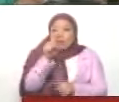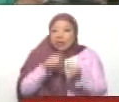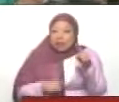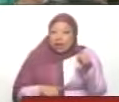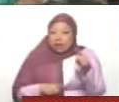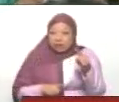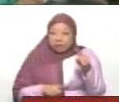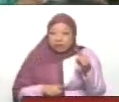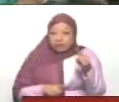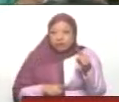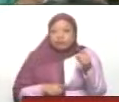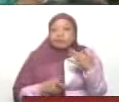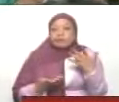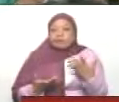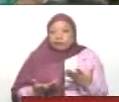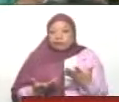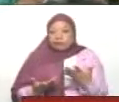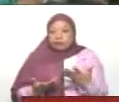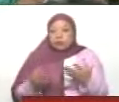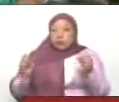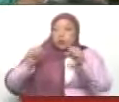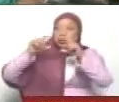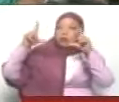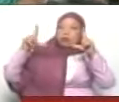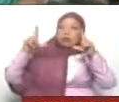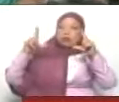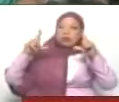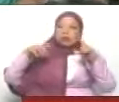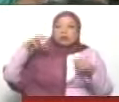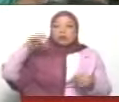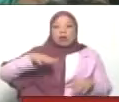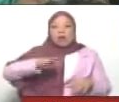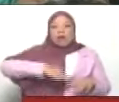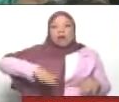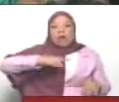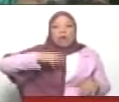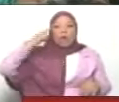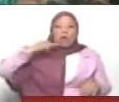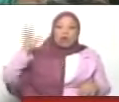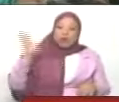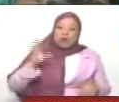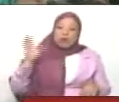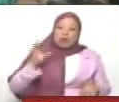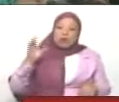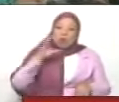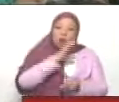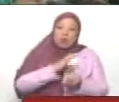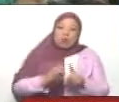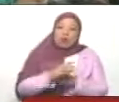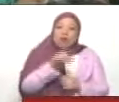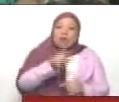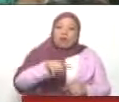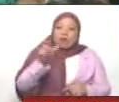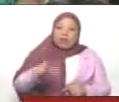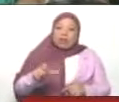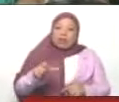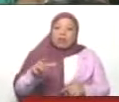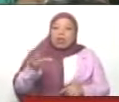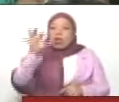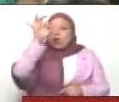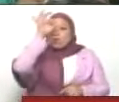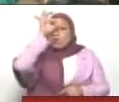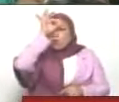municipios, pues. Correcto. Y yo me sorprendo porque ahí me tocó estar en la Plaza Bolívar de Caracas, donde llegaban los cultores, personas